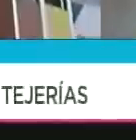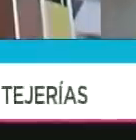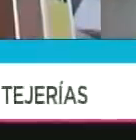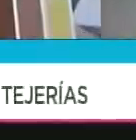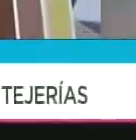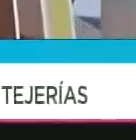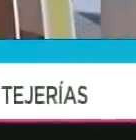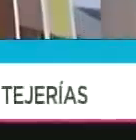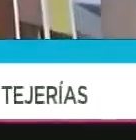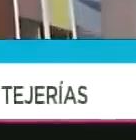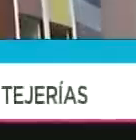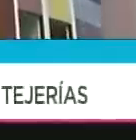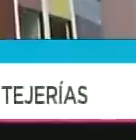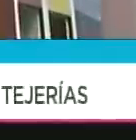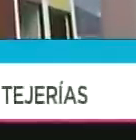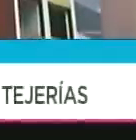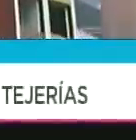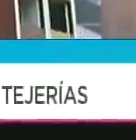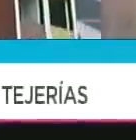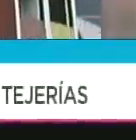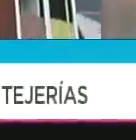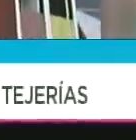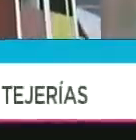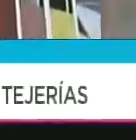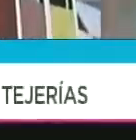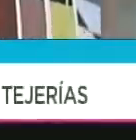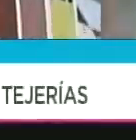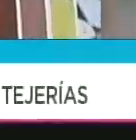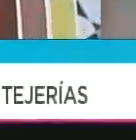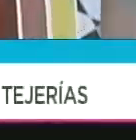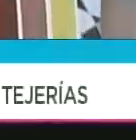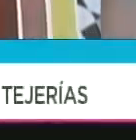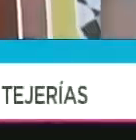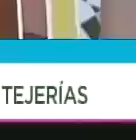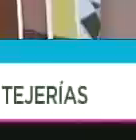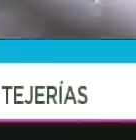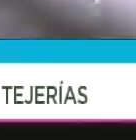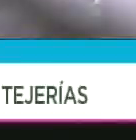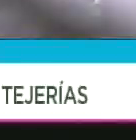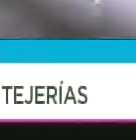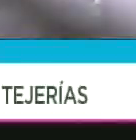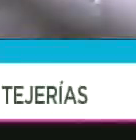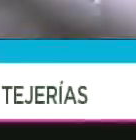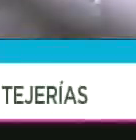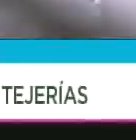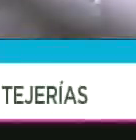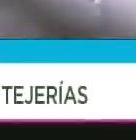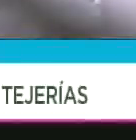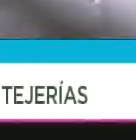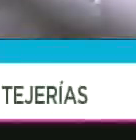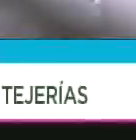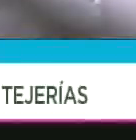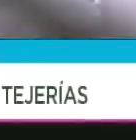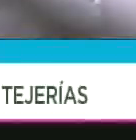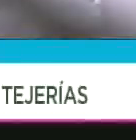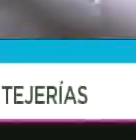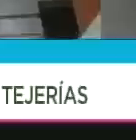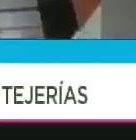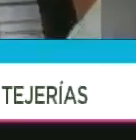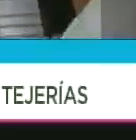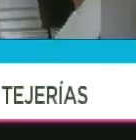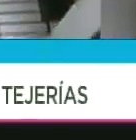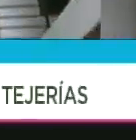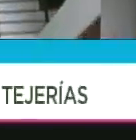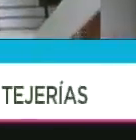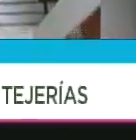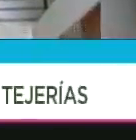sus padres sonriendo con ellos es la patria es la patria es el amor Amor con amor se paga compañero presidente